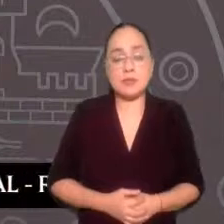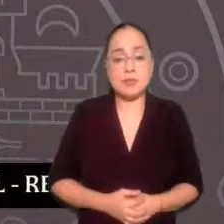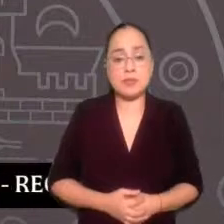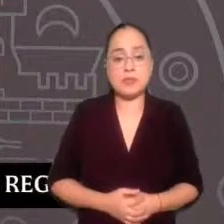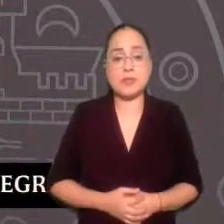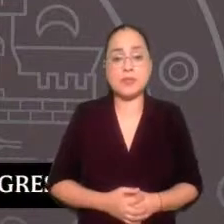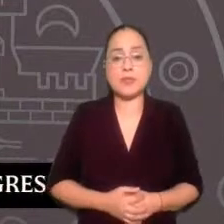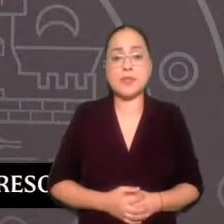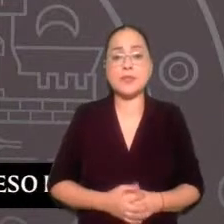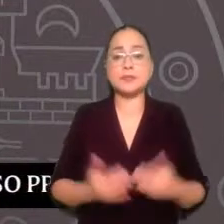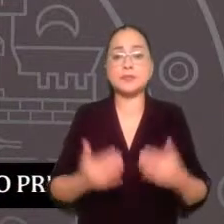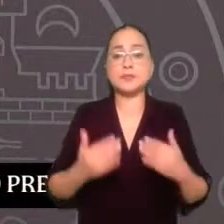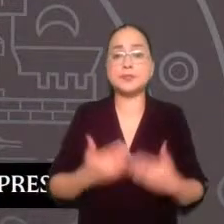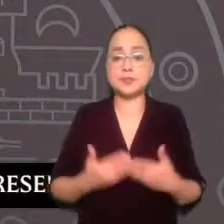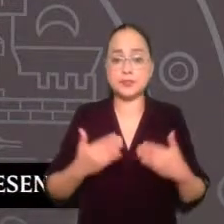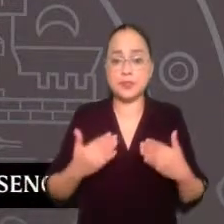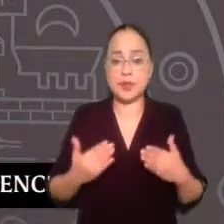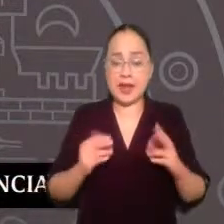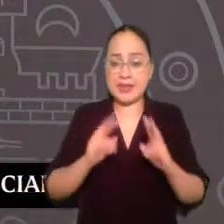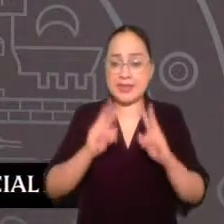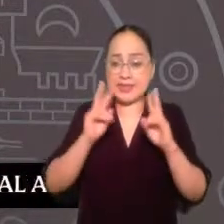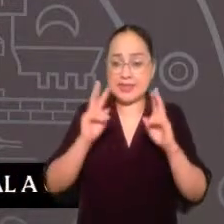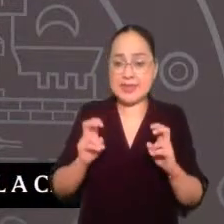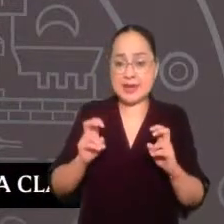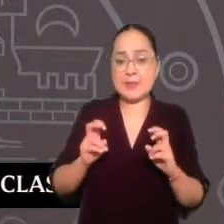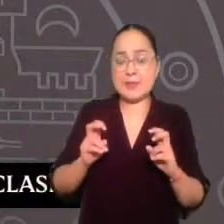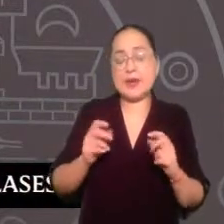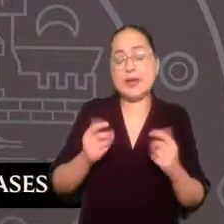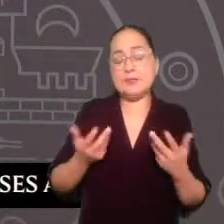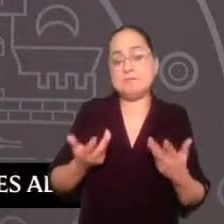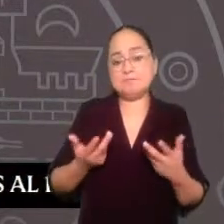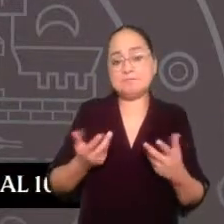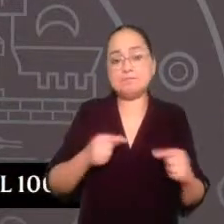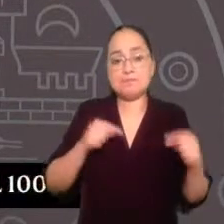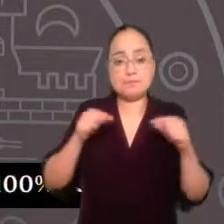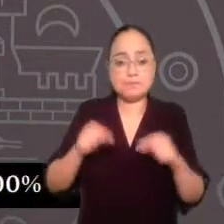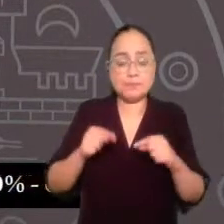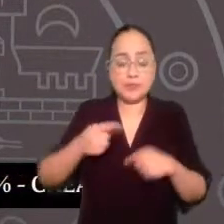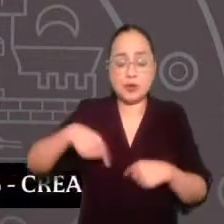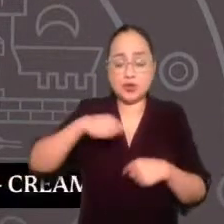el tema central de nuestro trabajo va a ser la